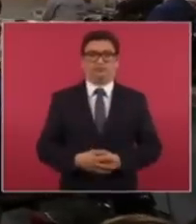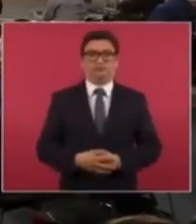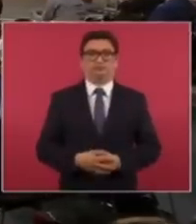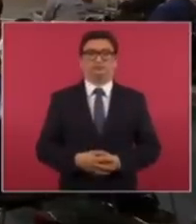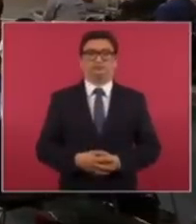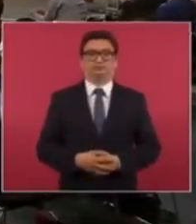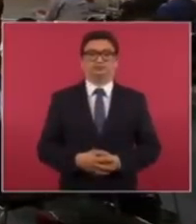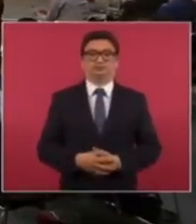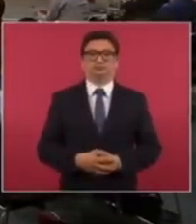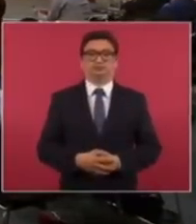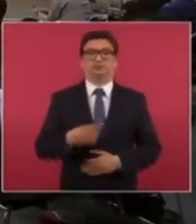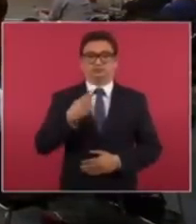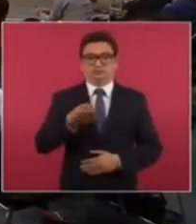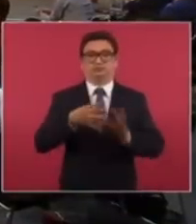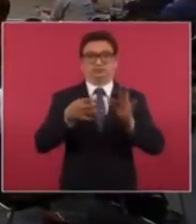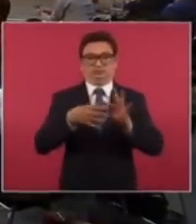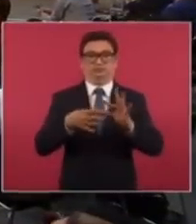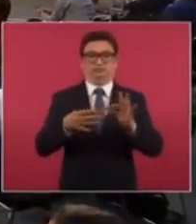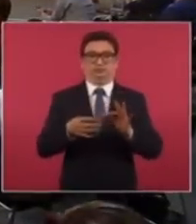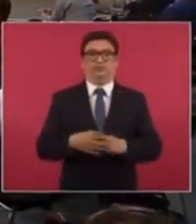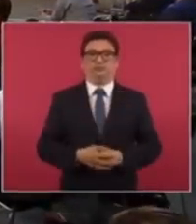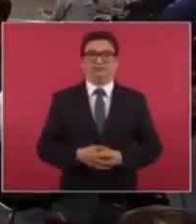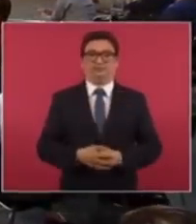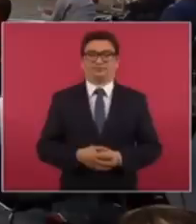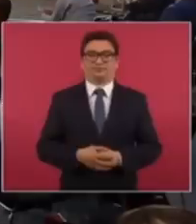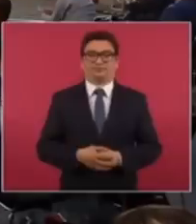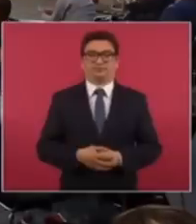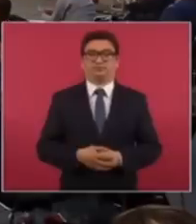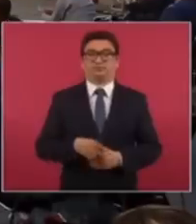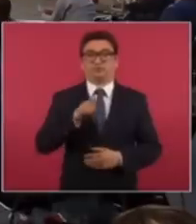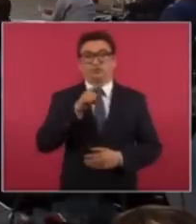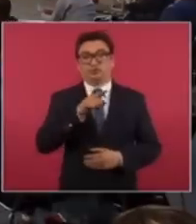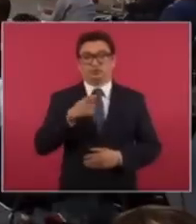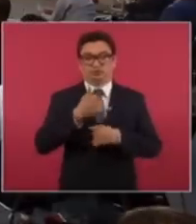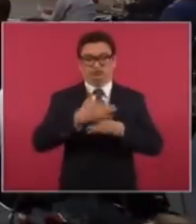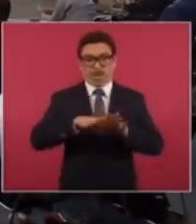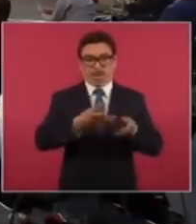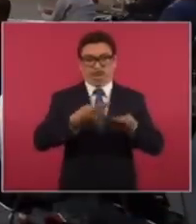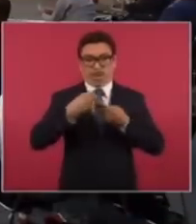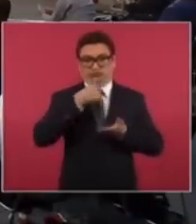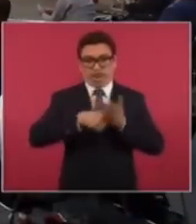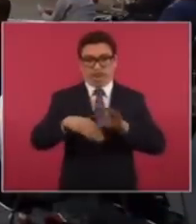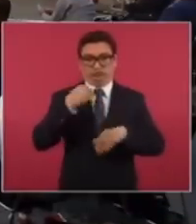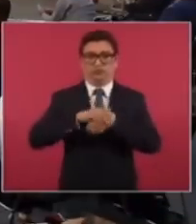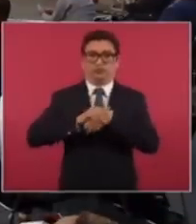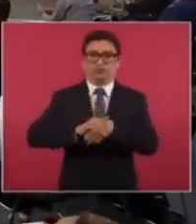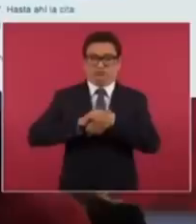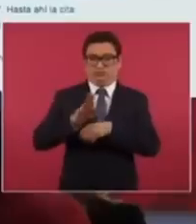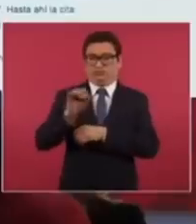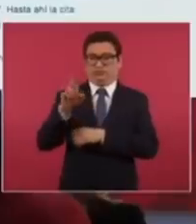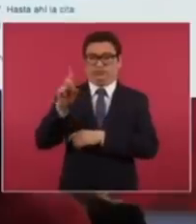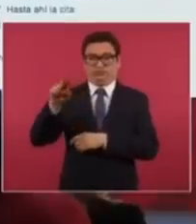mencionar. Voy a explicarlo. Según la información que me acaba de transmitir en una carta, mi amigo el presidente